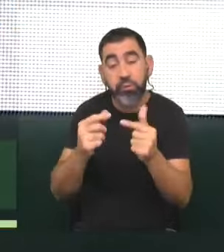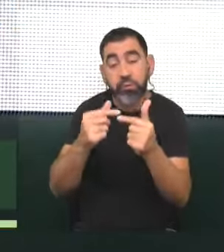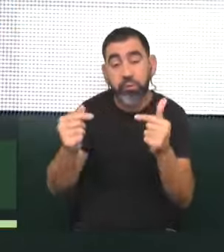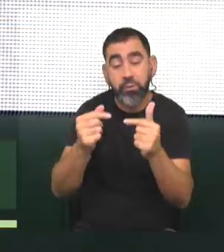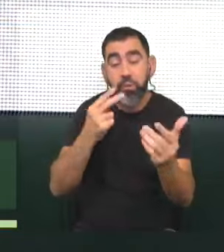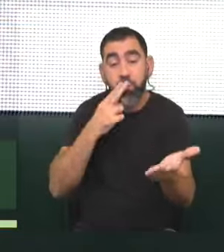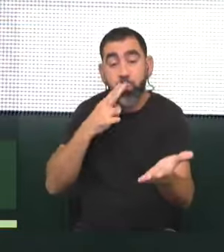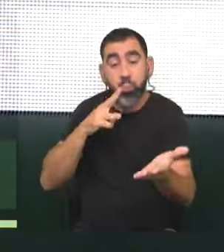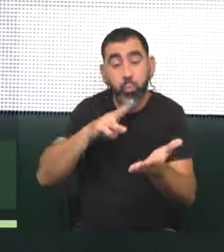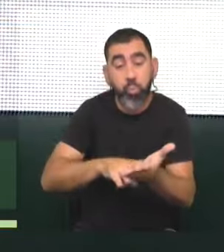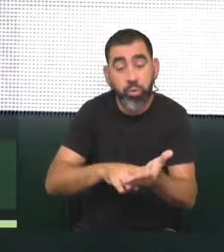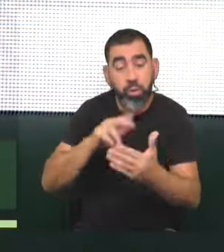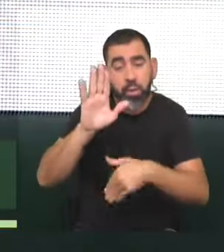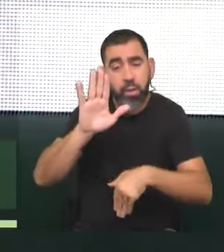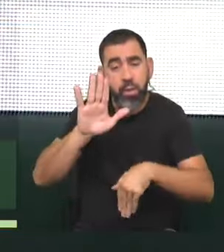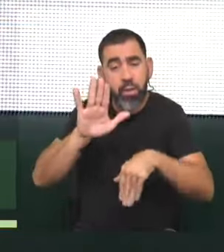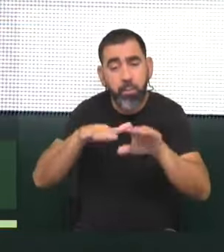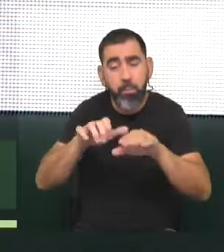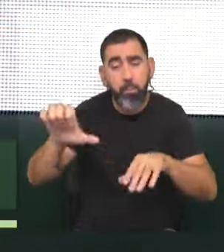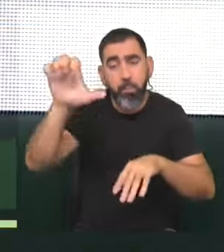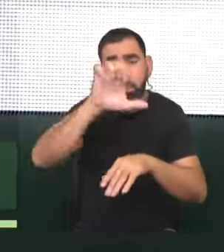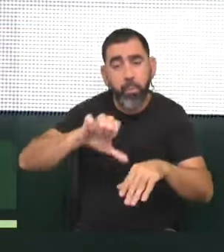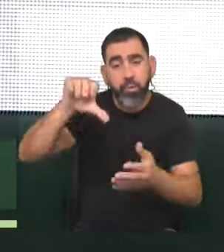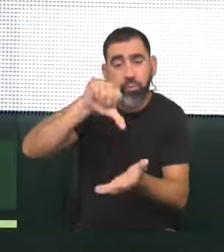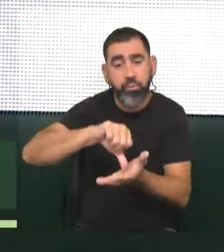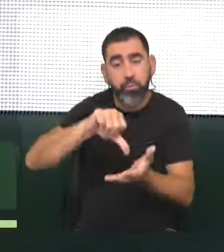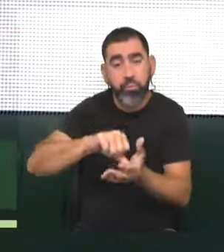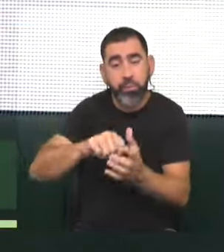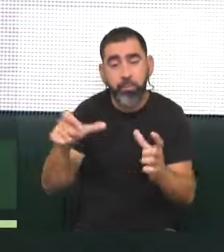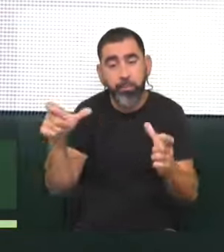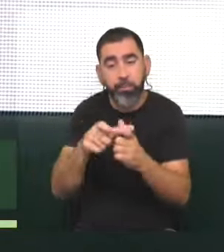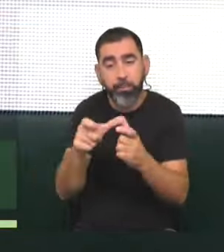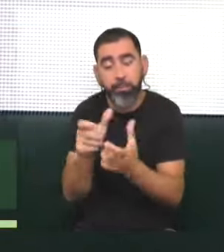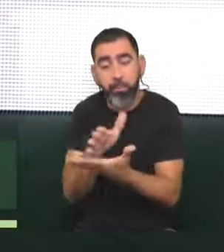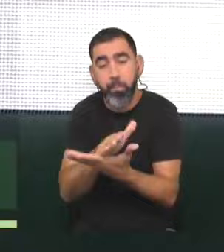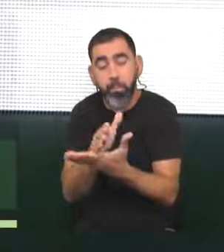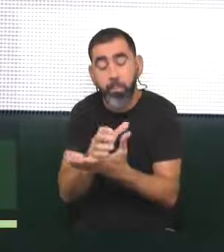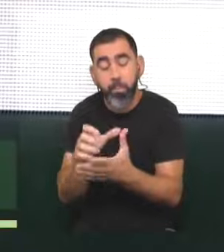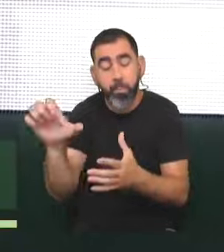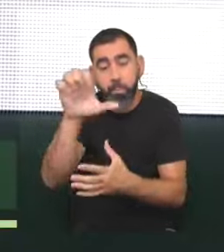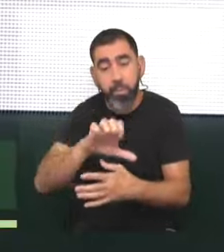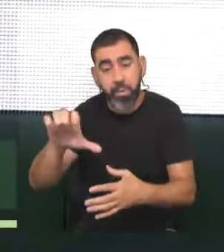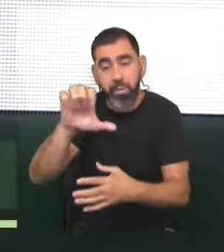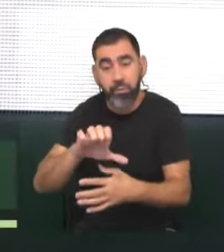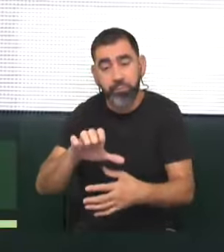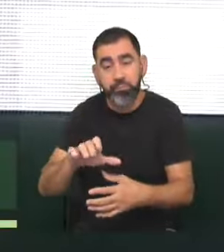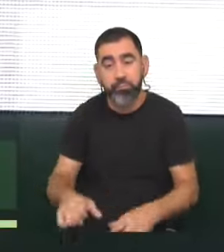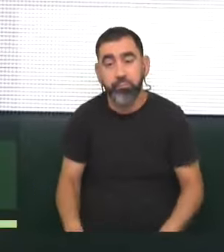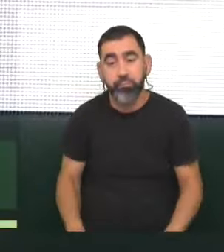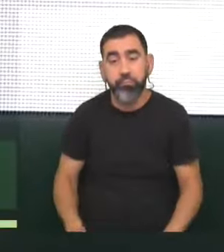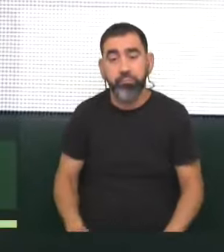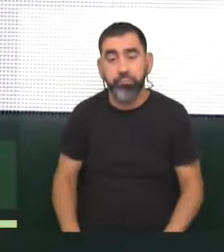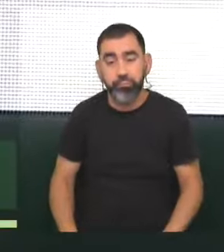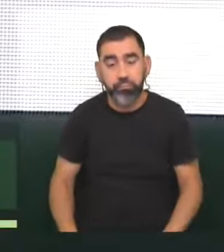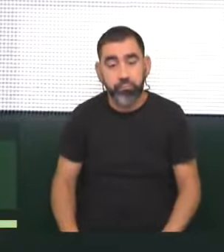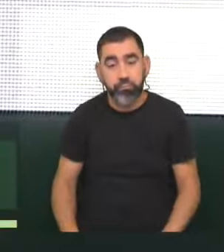tributación de la enorme cantidad de empresas del país como son las micro pequeñas y medianas empresas con la